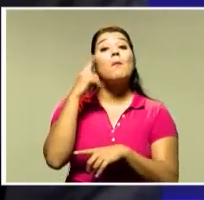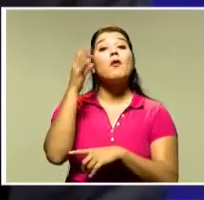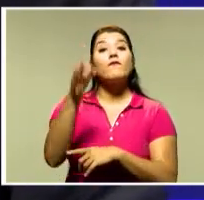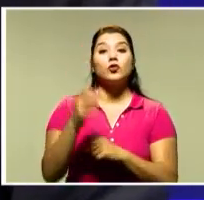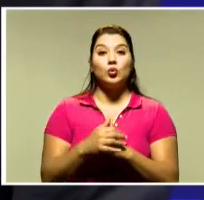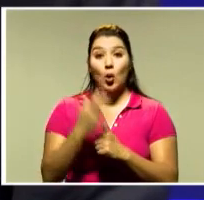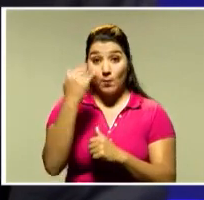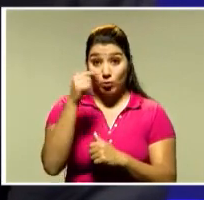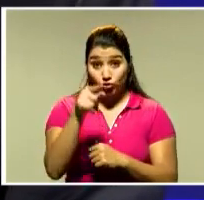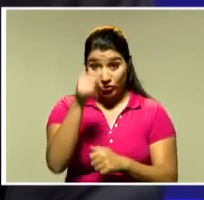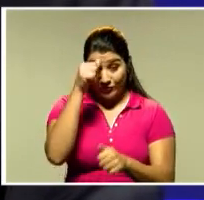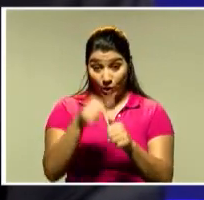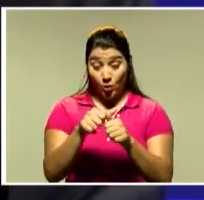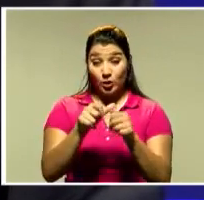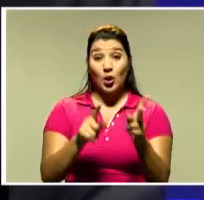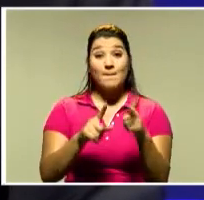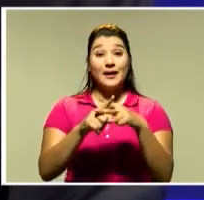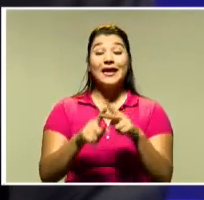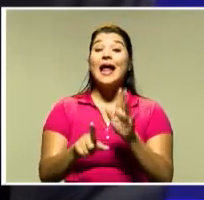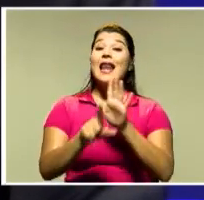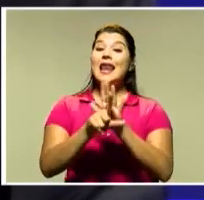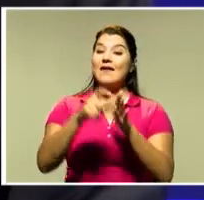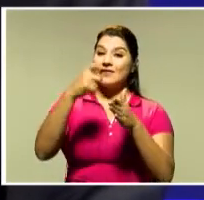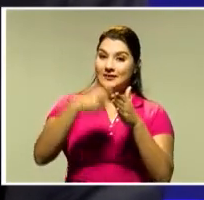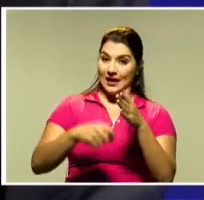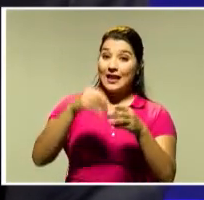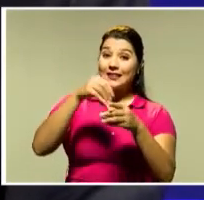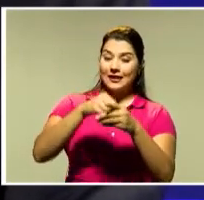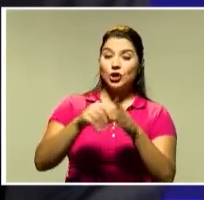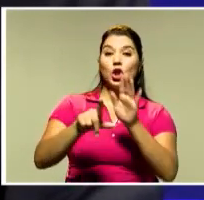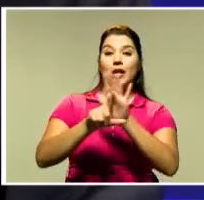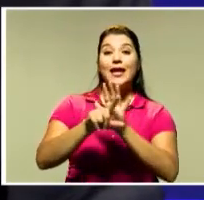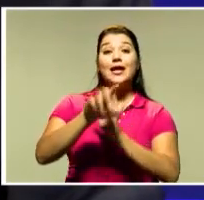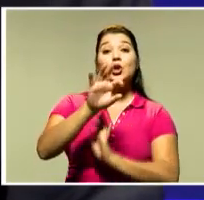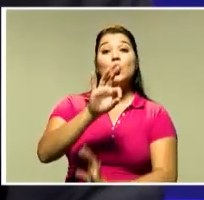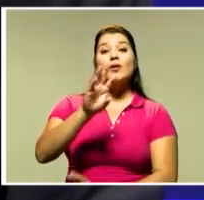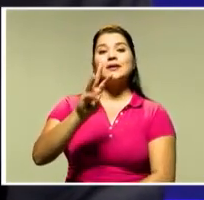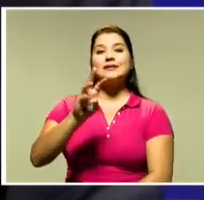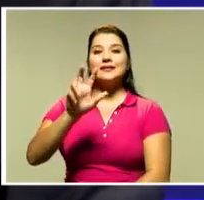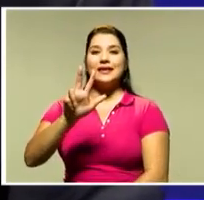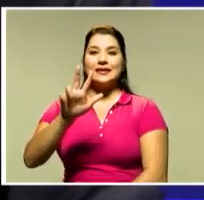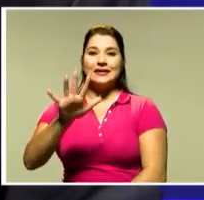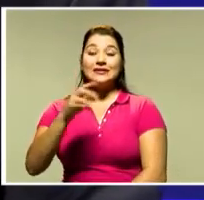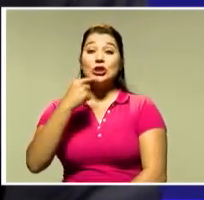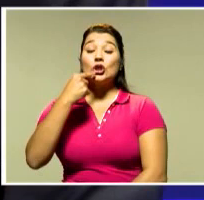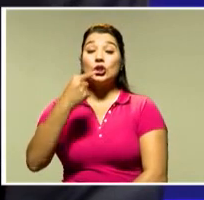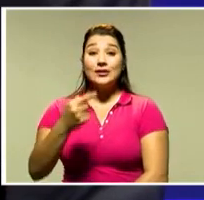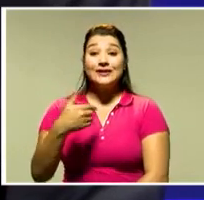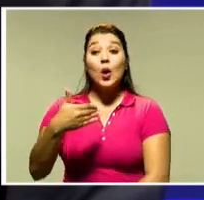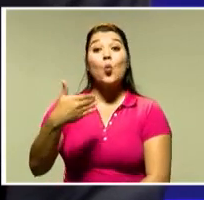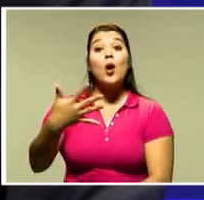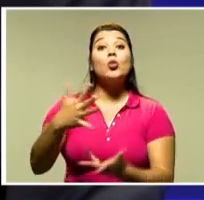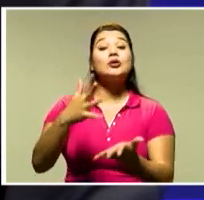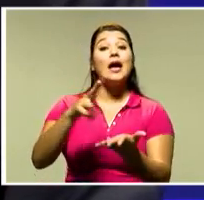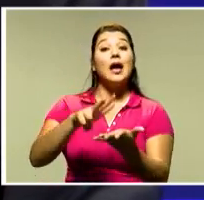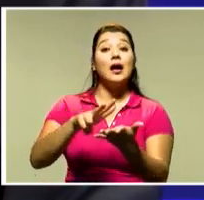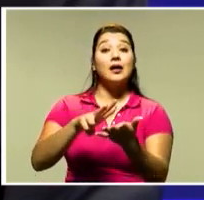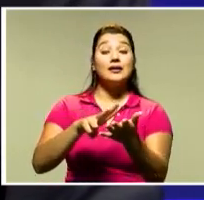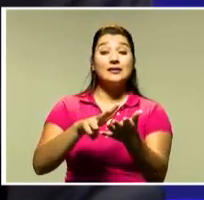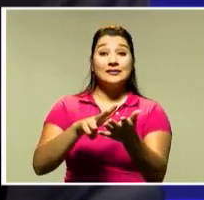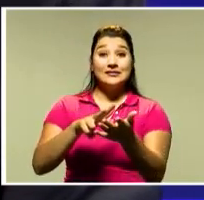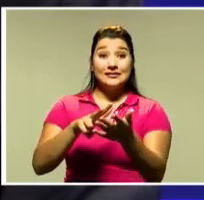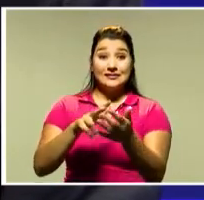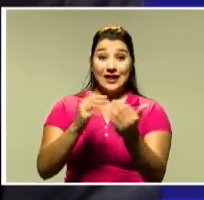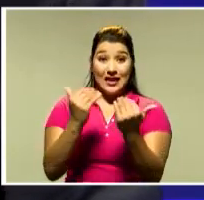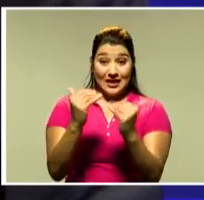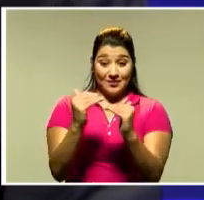la aplicación de regla fiscal que está presente en la ley 9635 implica que una vez que pase ciertos límites, la regla no